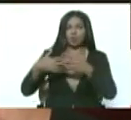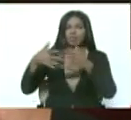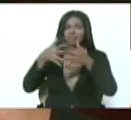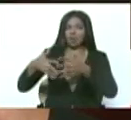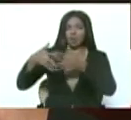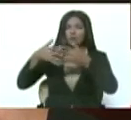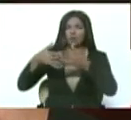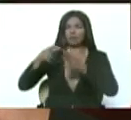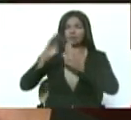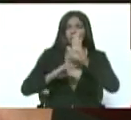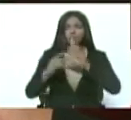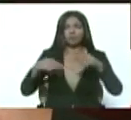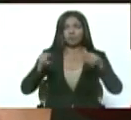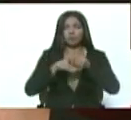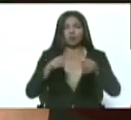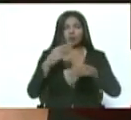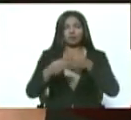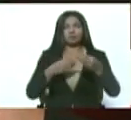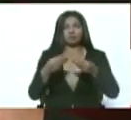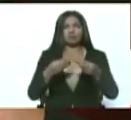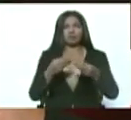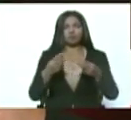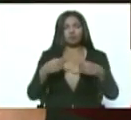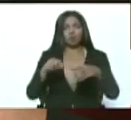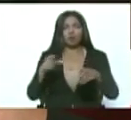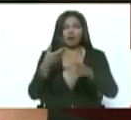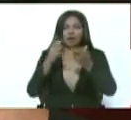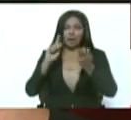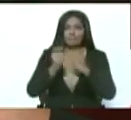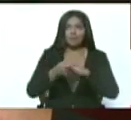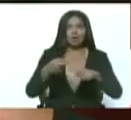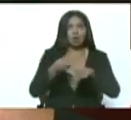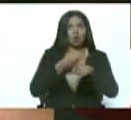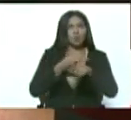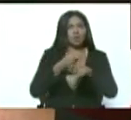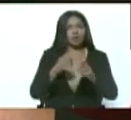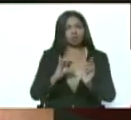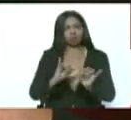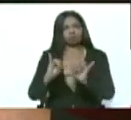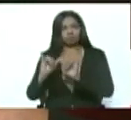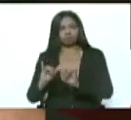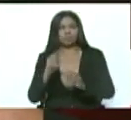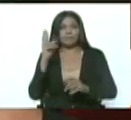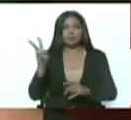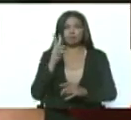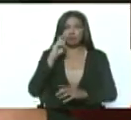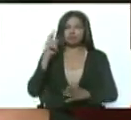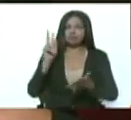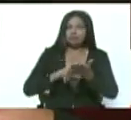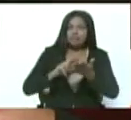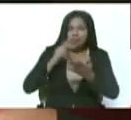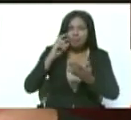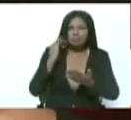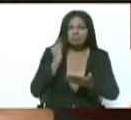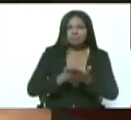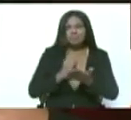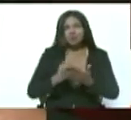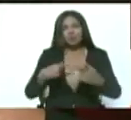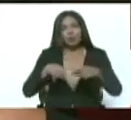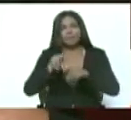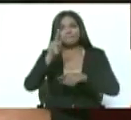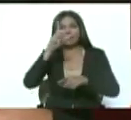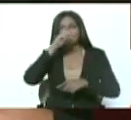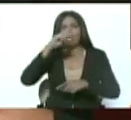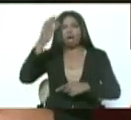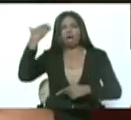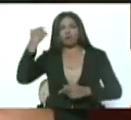desestabilización, donde está Estados Unidos tratan de cambiar los gobiernos para tener los gobiernos a su favor. Venezuela ha sido testigo de ello a lo largo de 20 años,